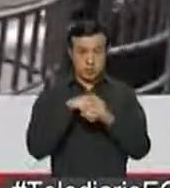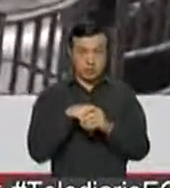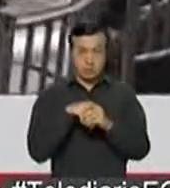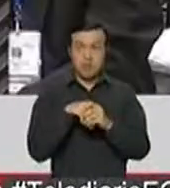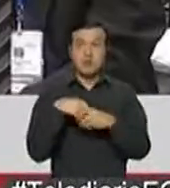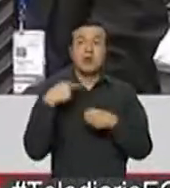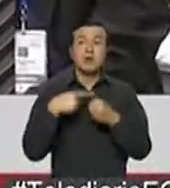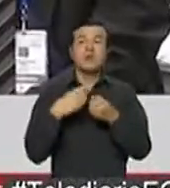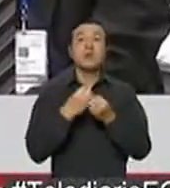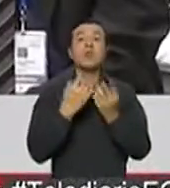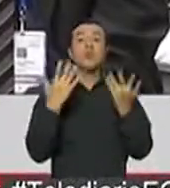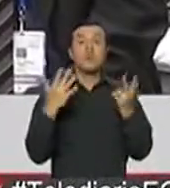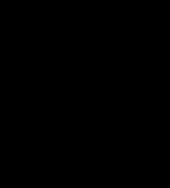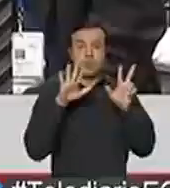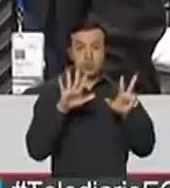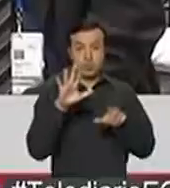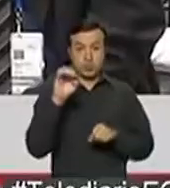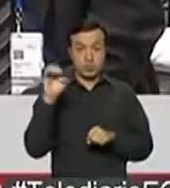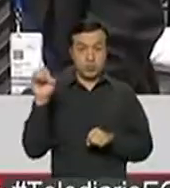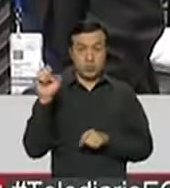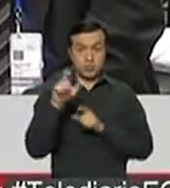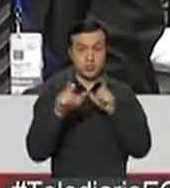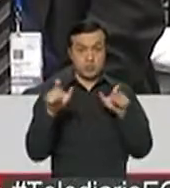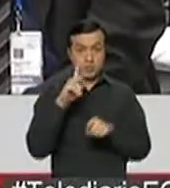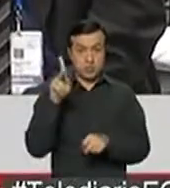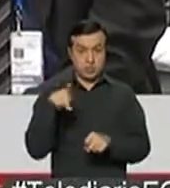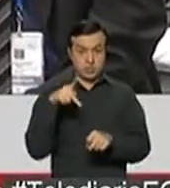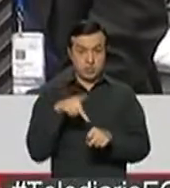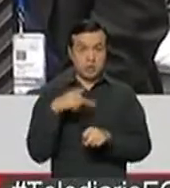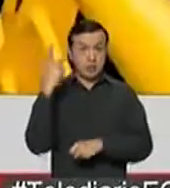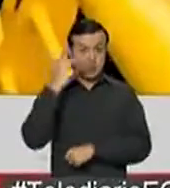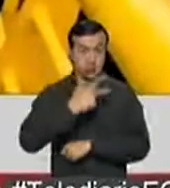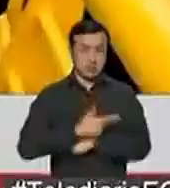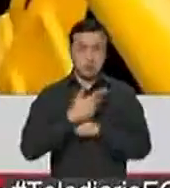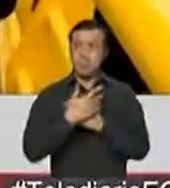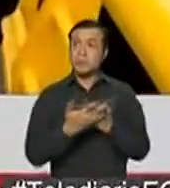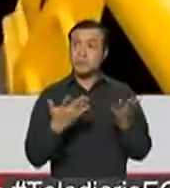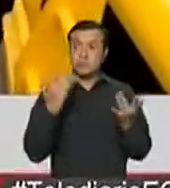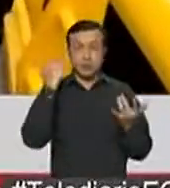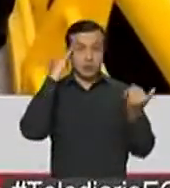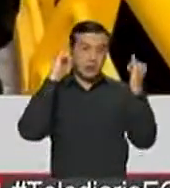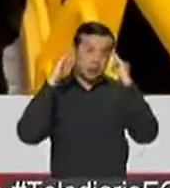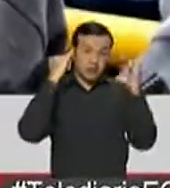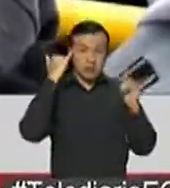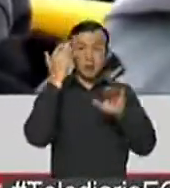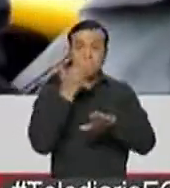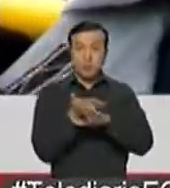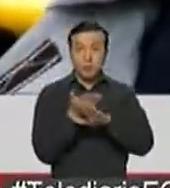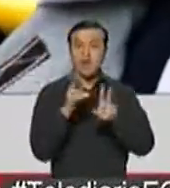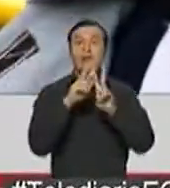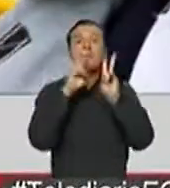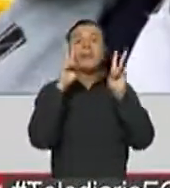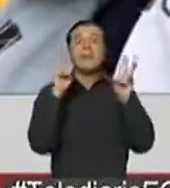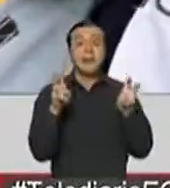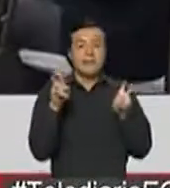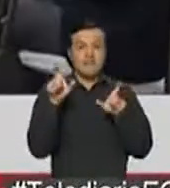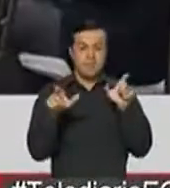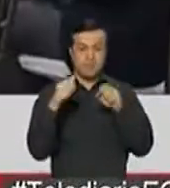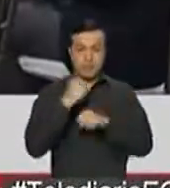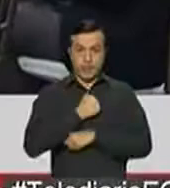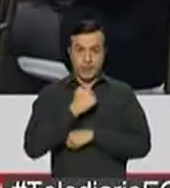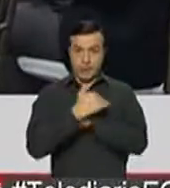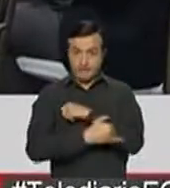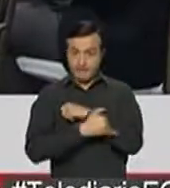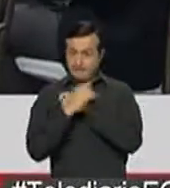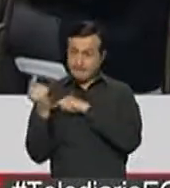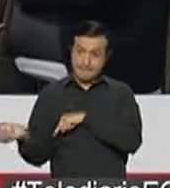encuentro de 800 delegados y expertos internacionales, quienes durante 3 días lanzan ideas y propuestas sobre el tema de la migración y desarrollo. El